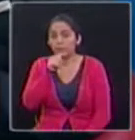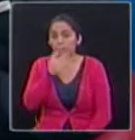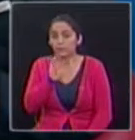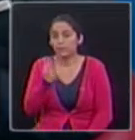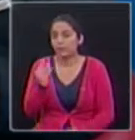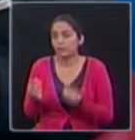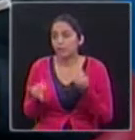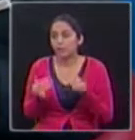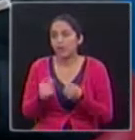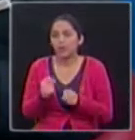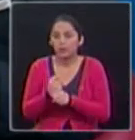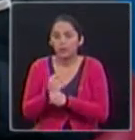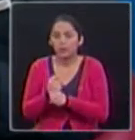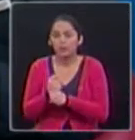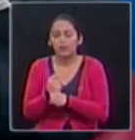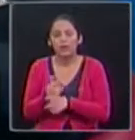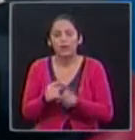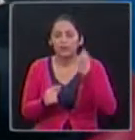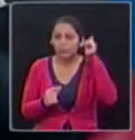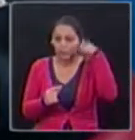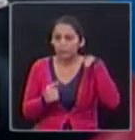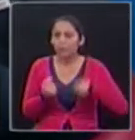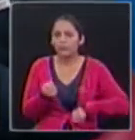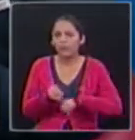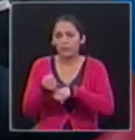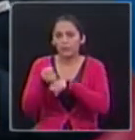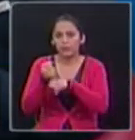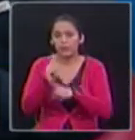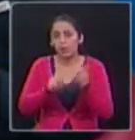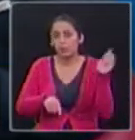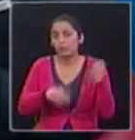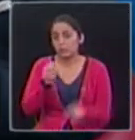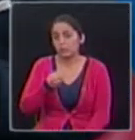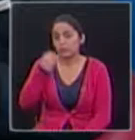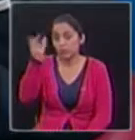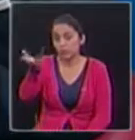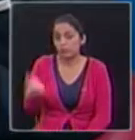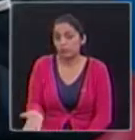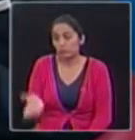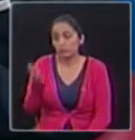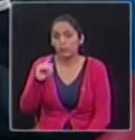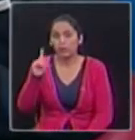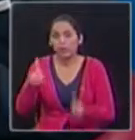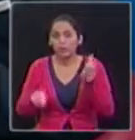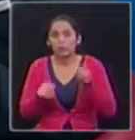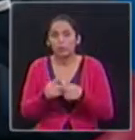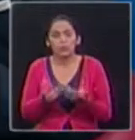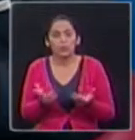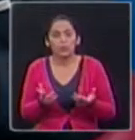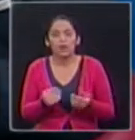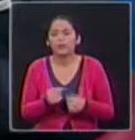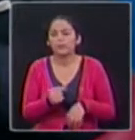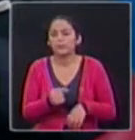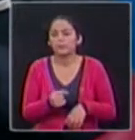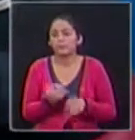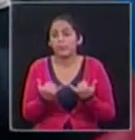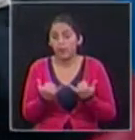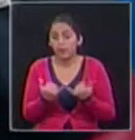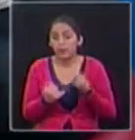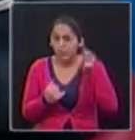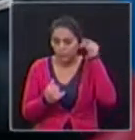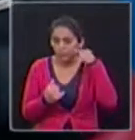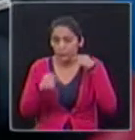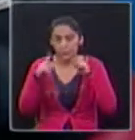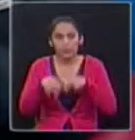presupuesto del Estado. Y a veces son no bien utilizados porque hay empresas públicas que no funcionan como deberían, en este caso, funcionar para la ciudadanía.